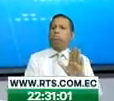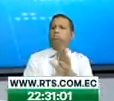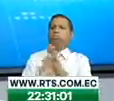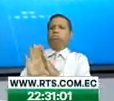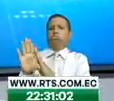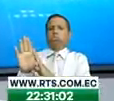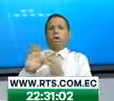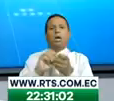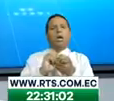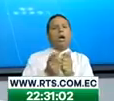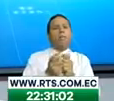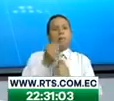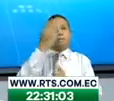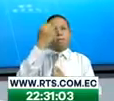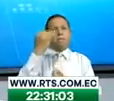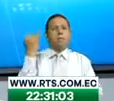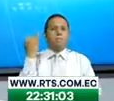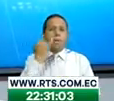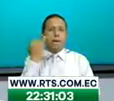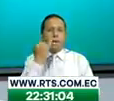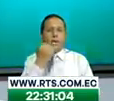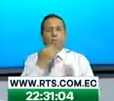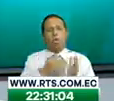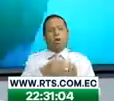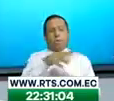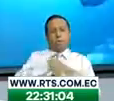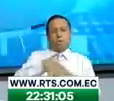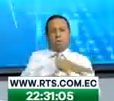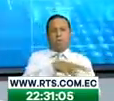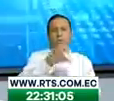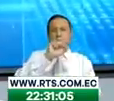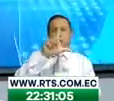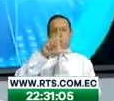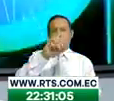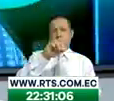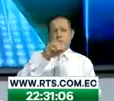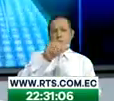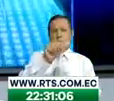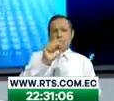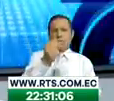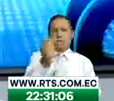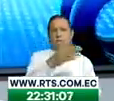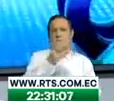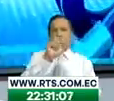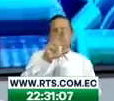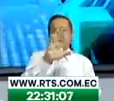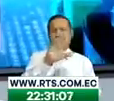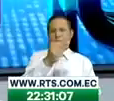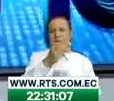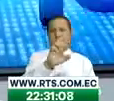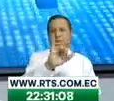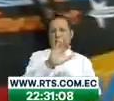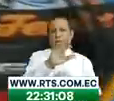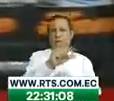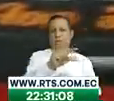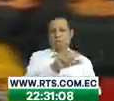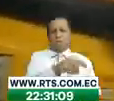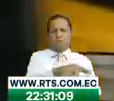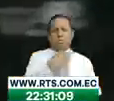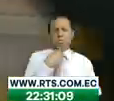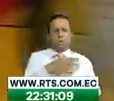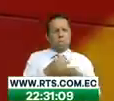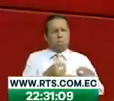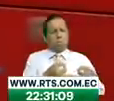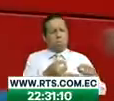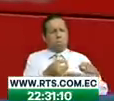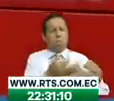de Sargentillo, pues afirman que durante el semáforo amarillo la reactivación económica ha sido lenta. Veamos. Desde